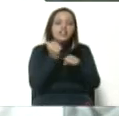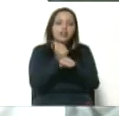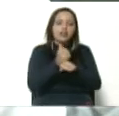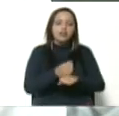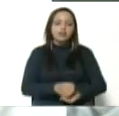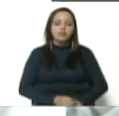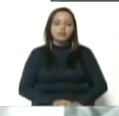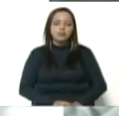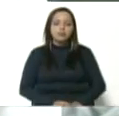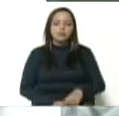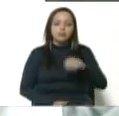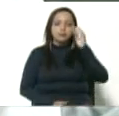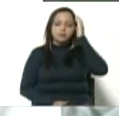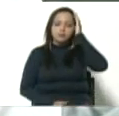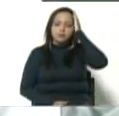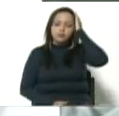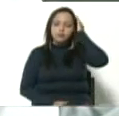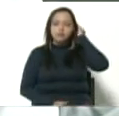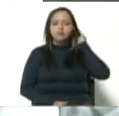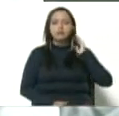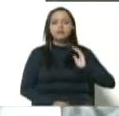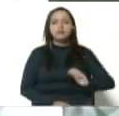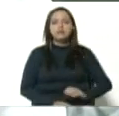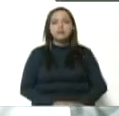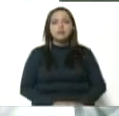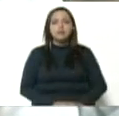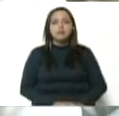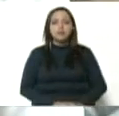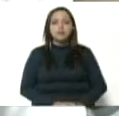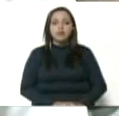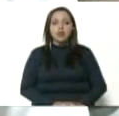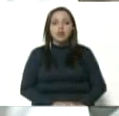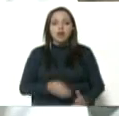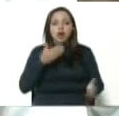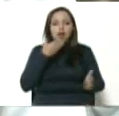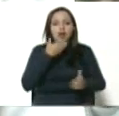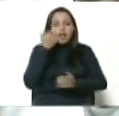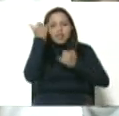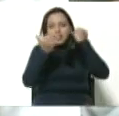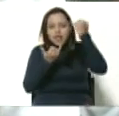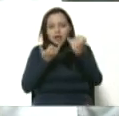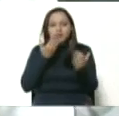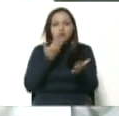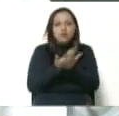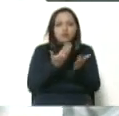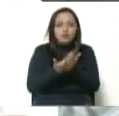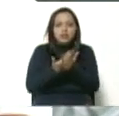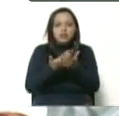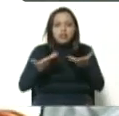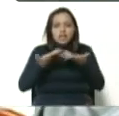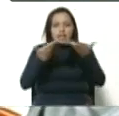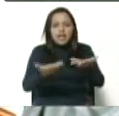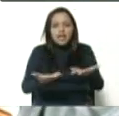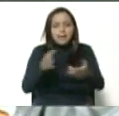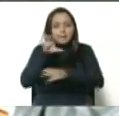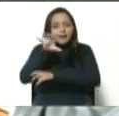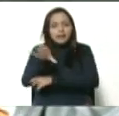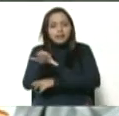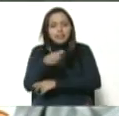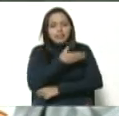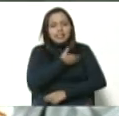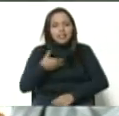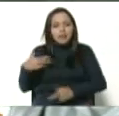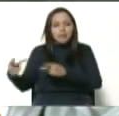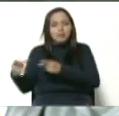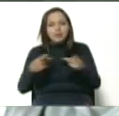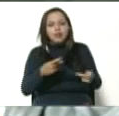supraconstitucional. Como preámbulo y propósito del diálogo que proponen al país, deseamos invocar uno de los